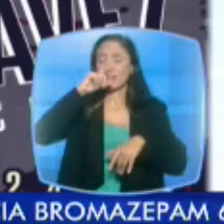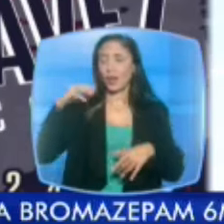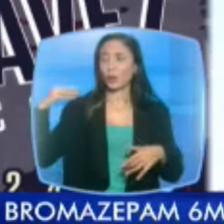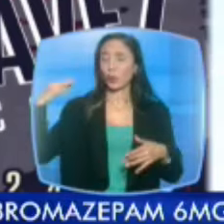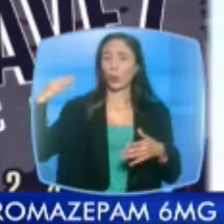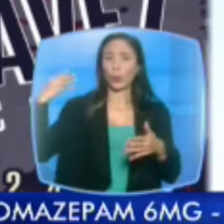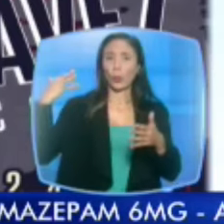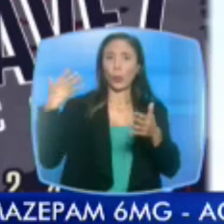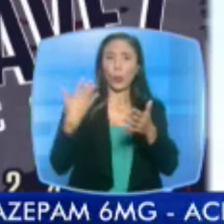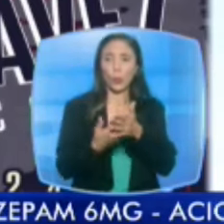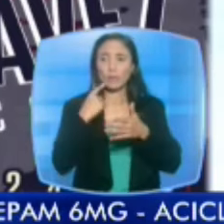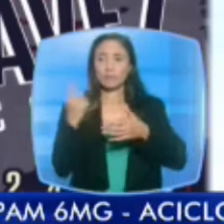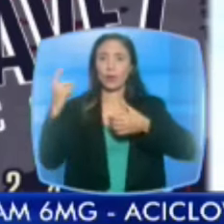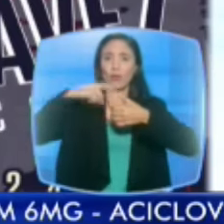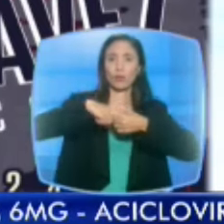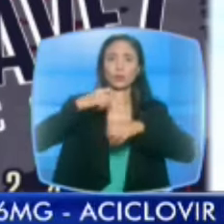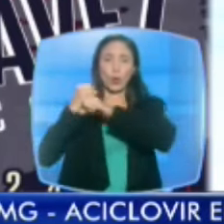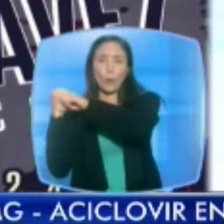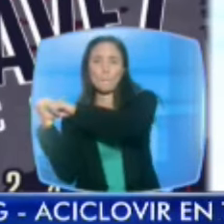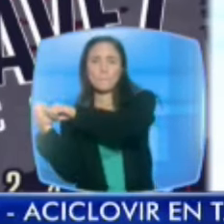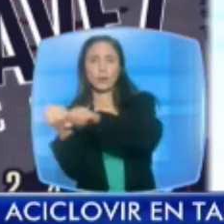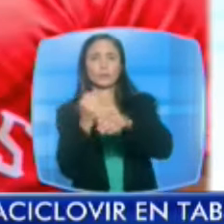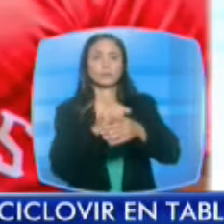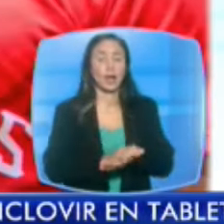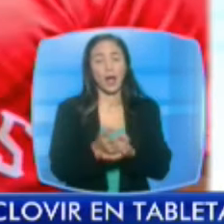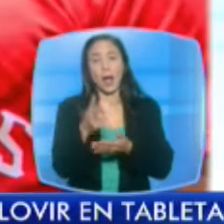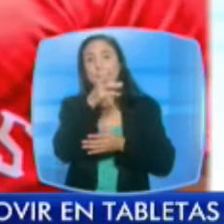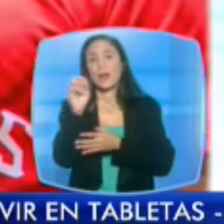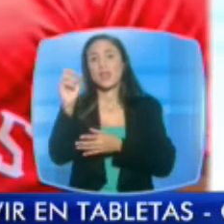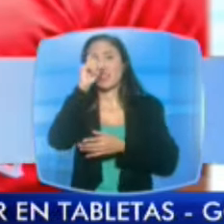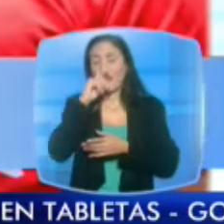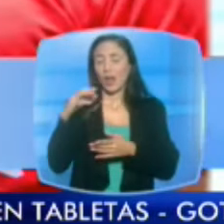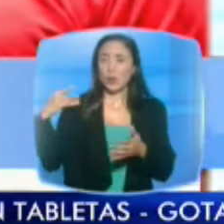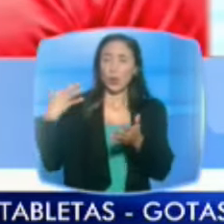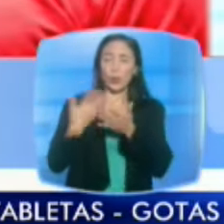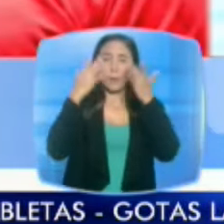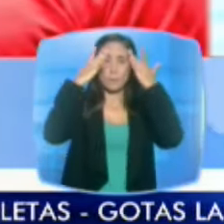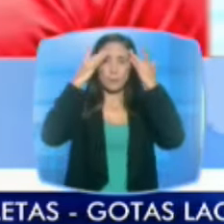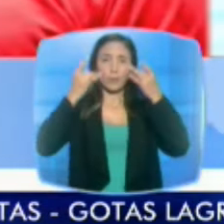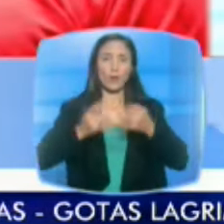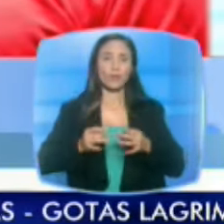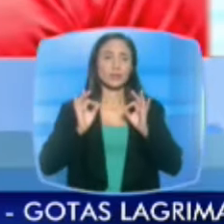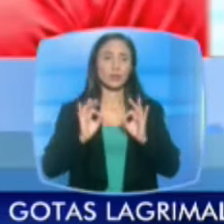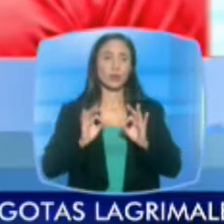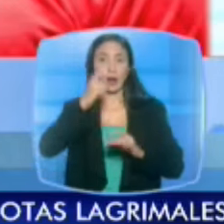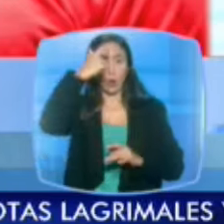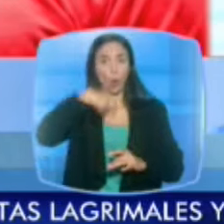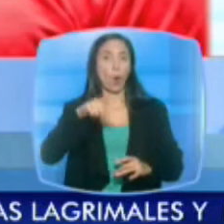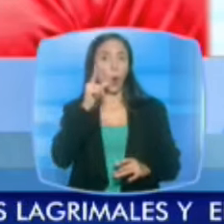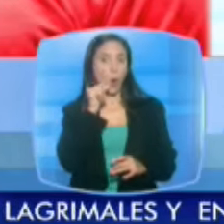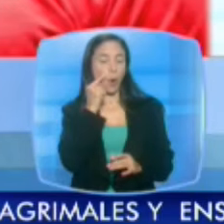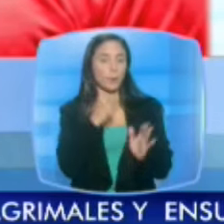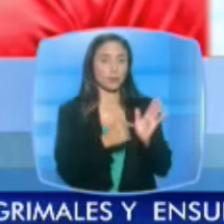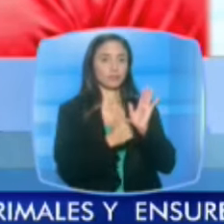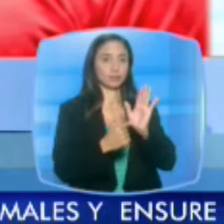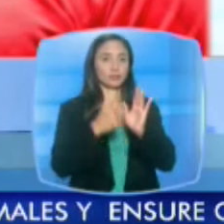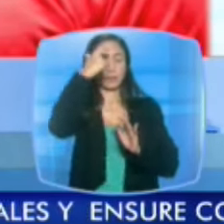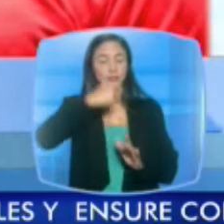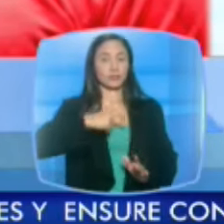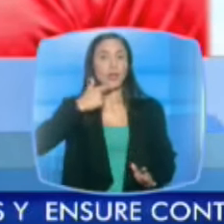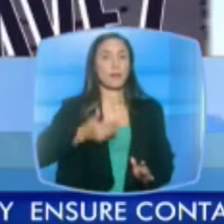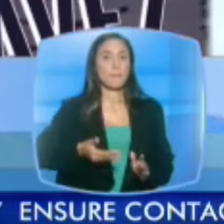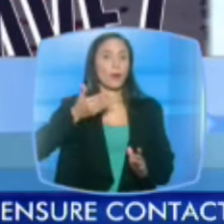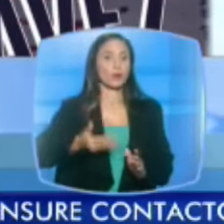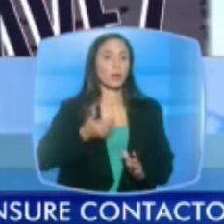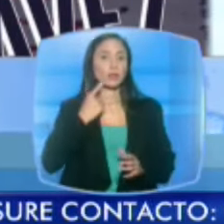experiencia en las grandes ligas y más de 20 como profesional. Chávez es considerado como una de las figuras más